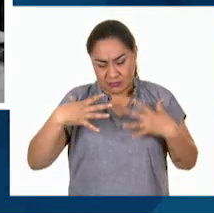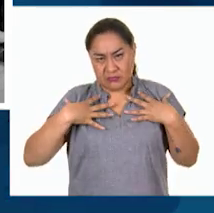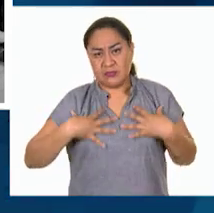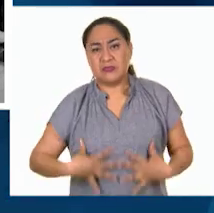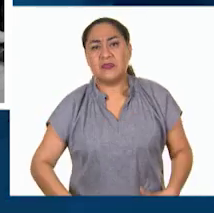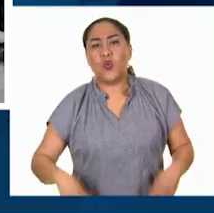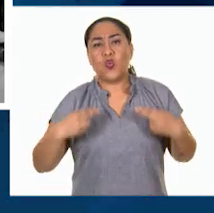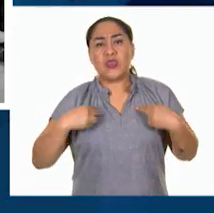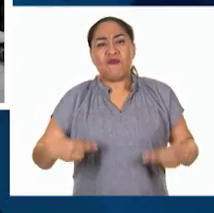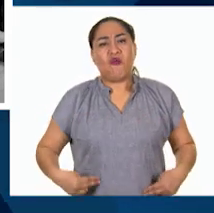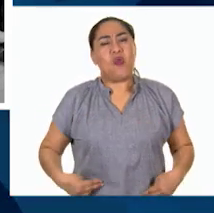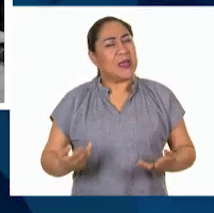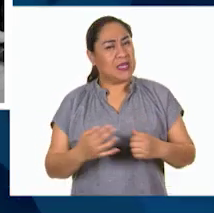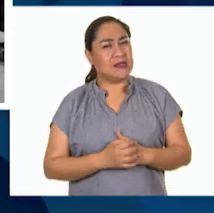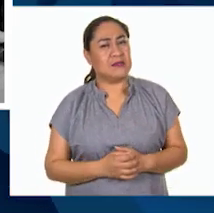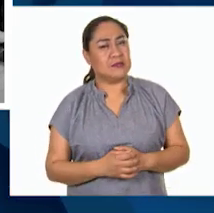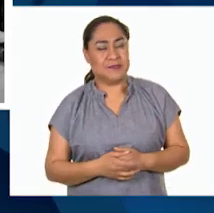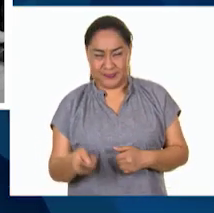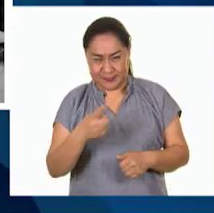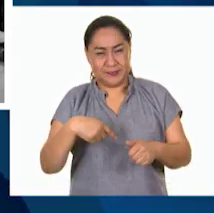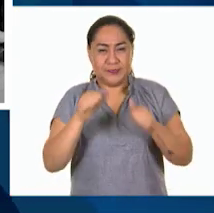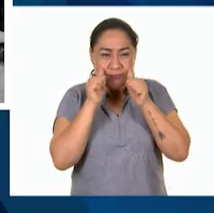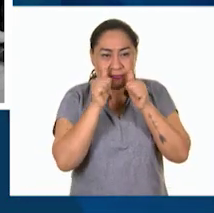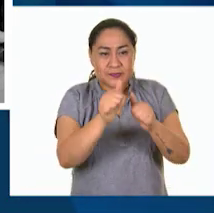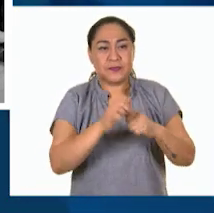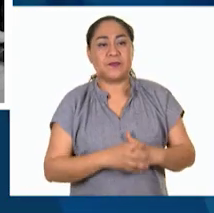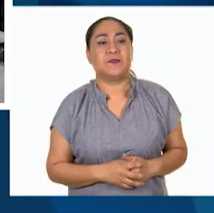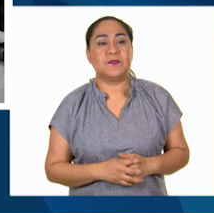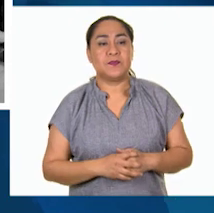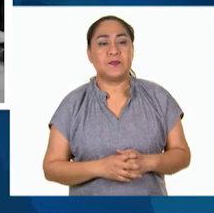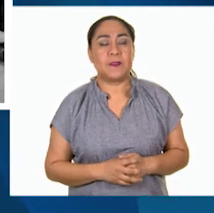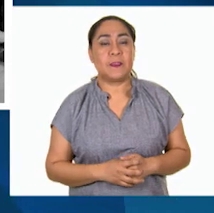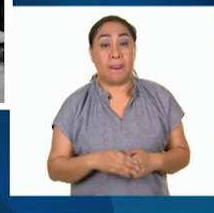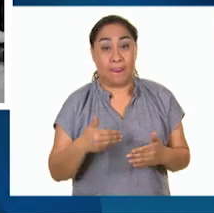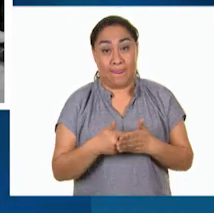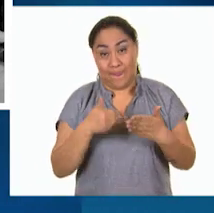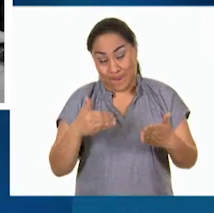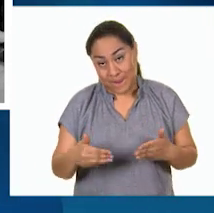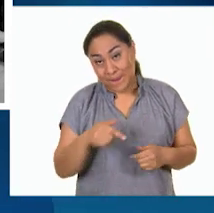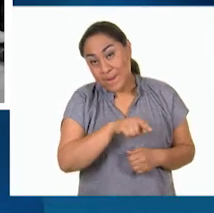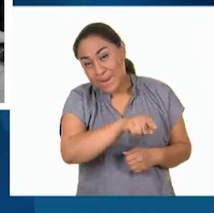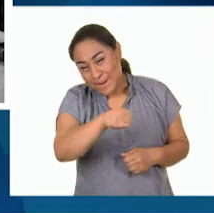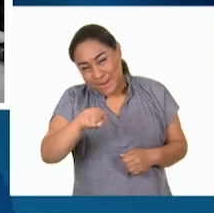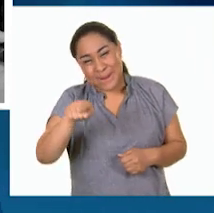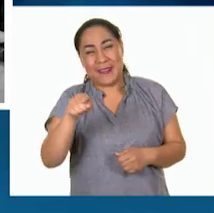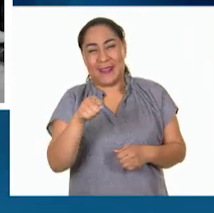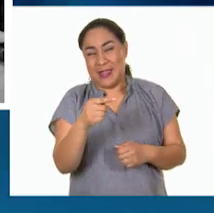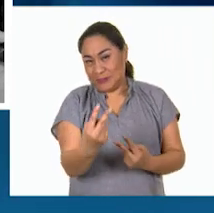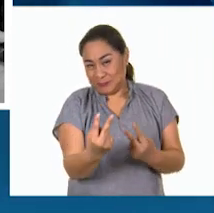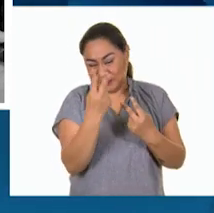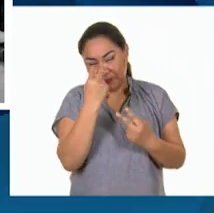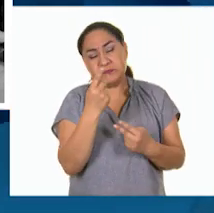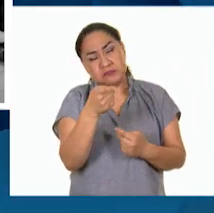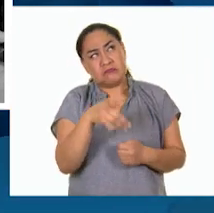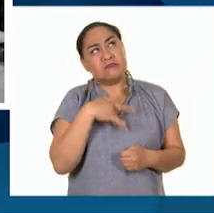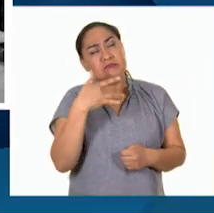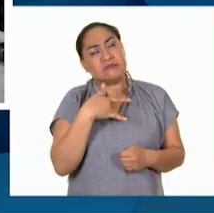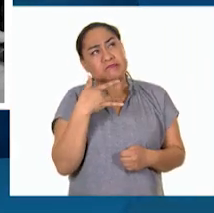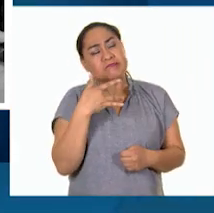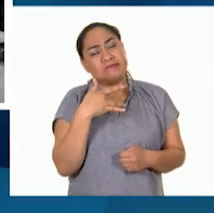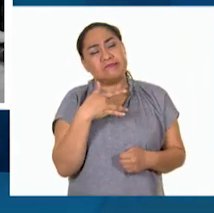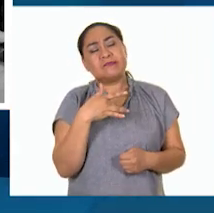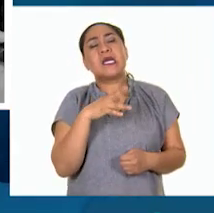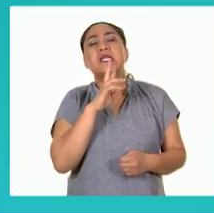uniformes. Presten mucha atención. Ahora, a todos nuestros estudiantes allá en casita, les invitamos a que contesten las